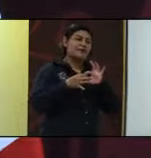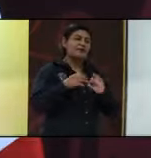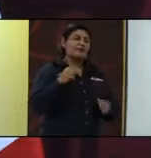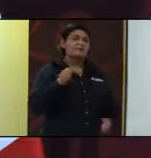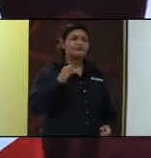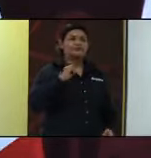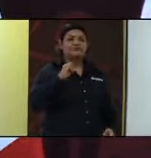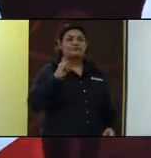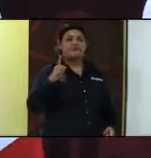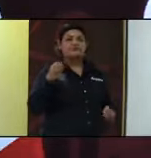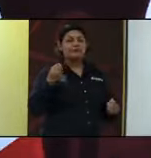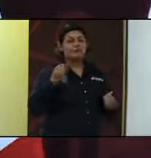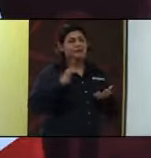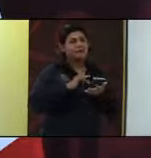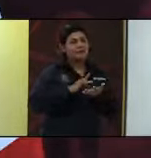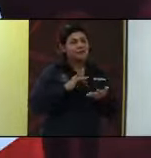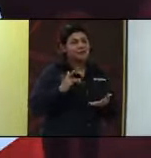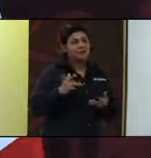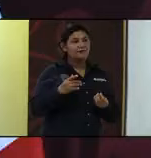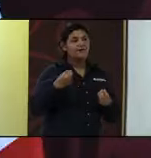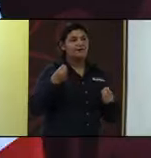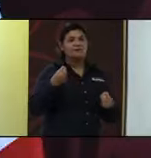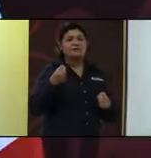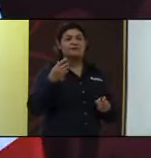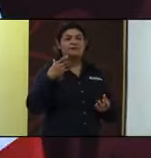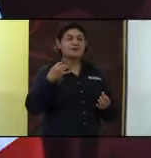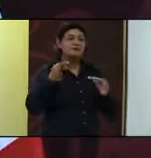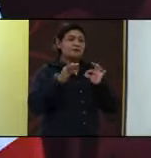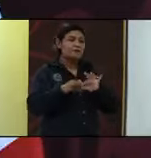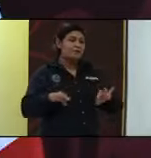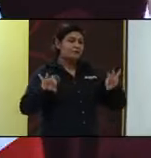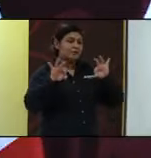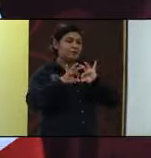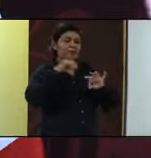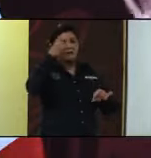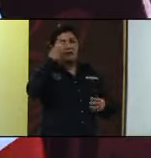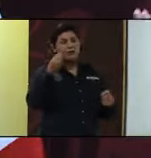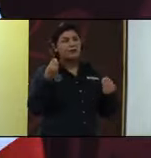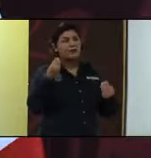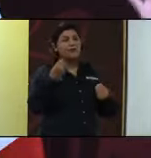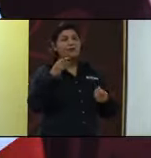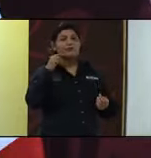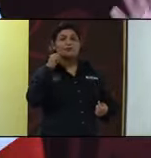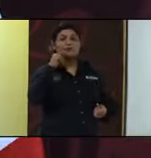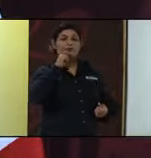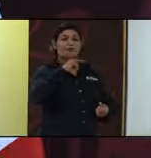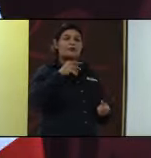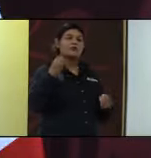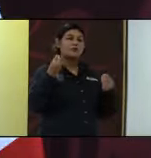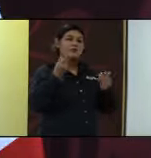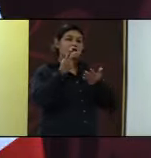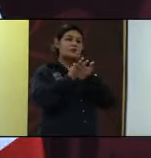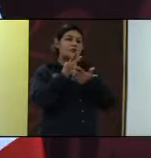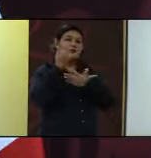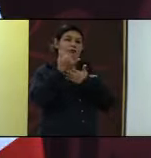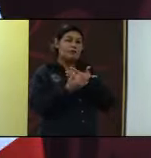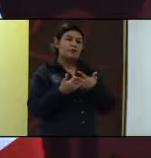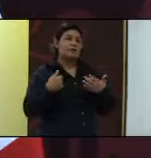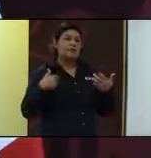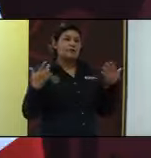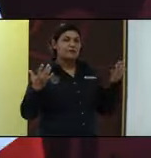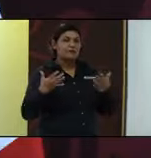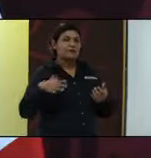La verdad, señora, gracias. Es una pieza clave para que muy pronto muchos de los proyectos que tengamos